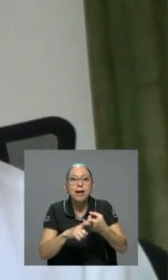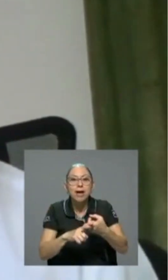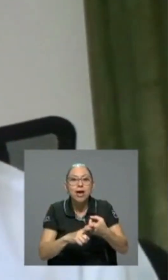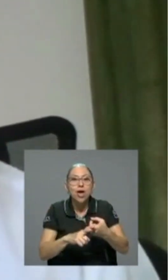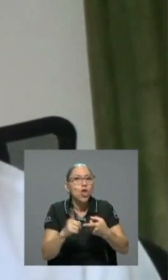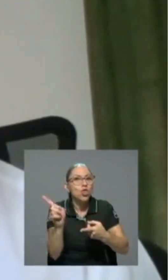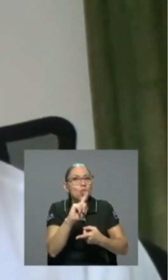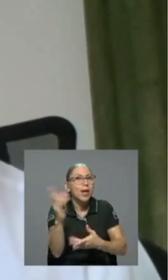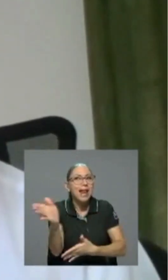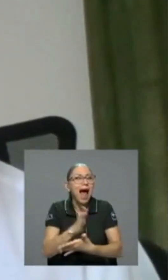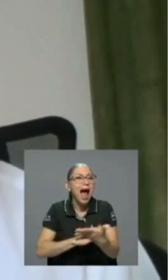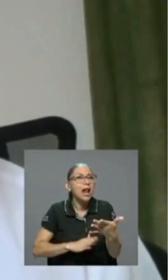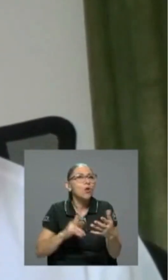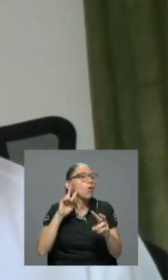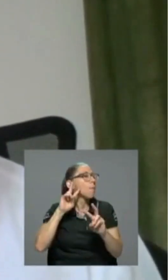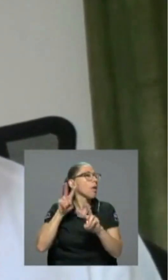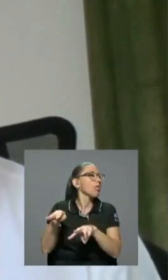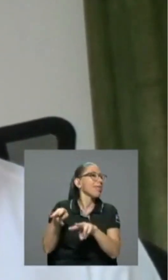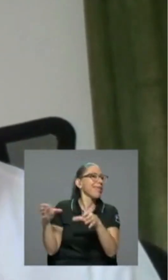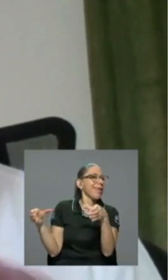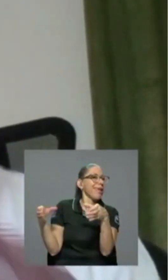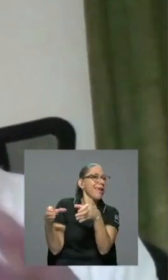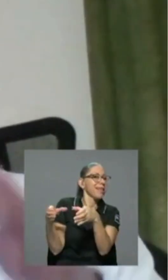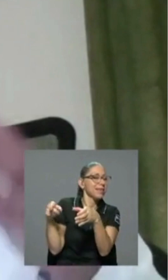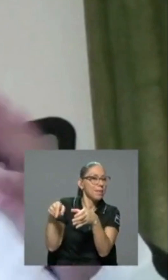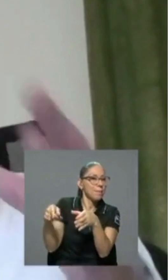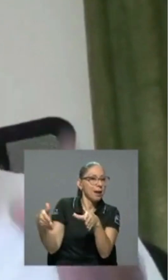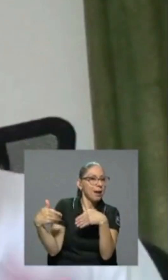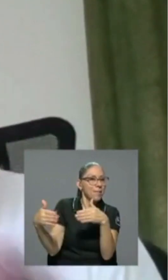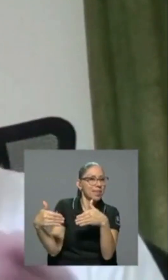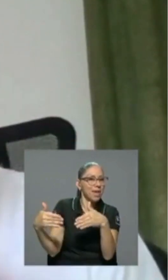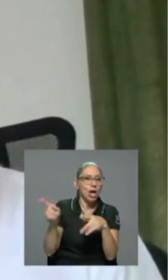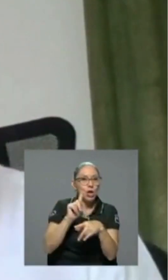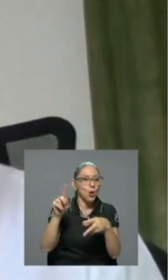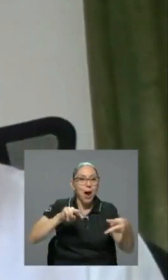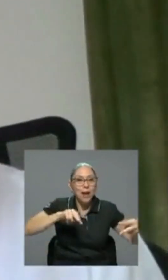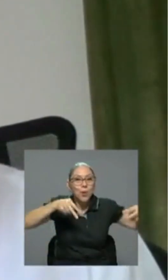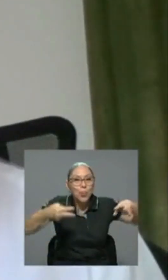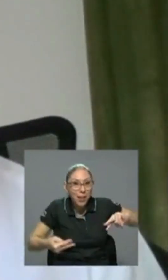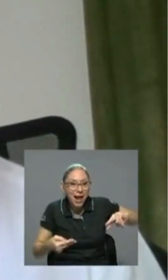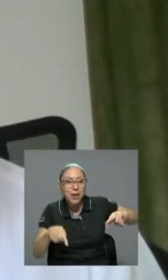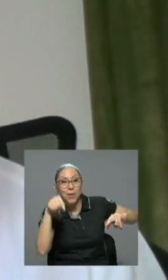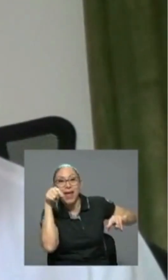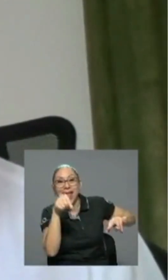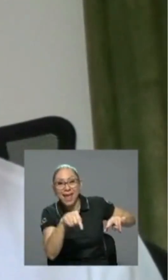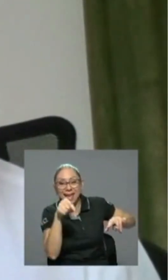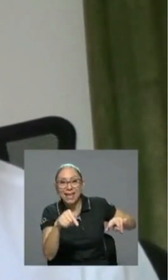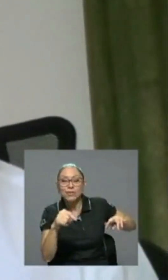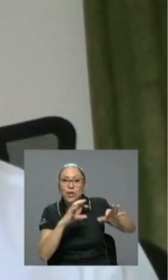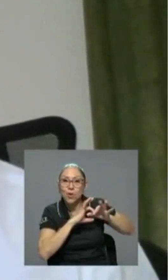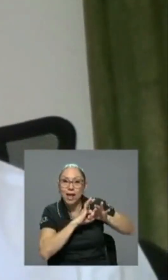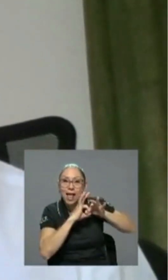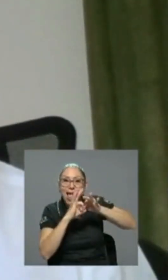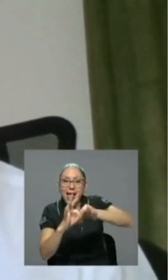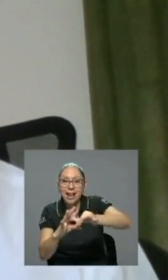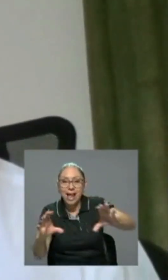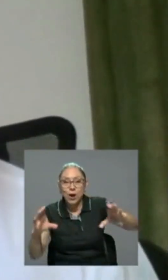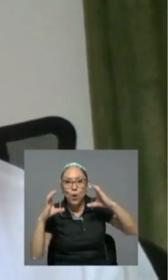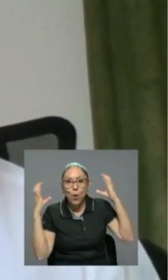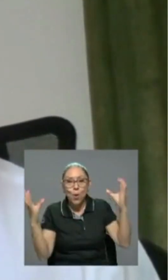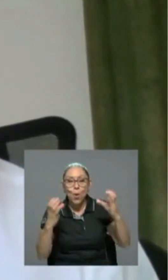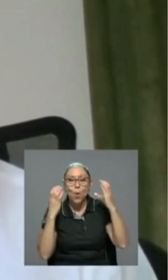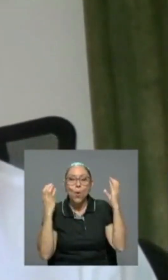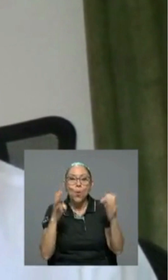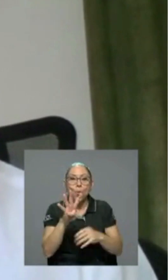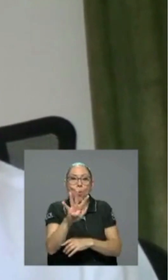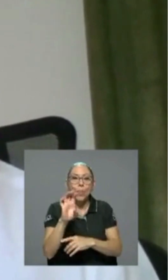evidentemente, por esta élite panameña, sino por el contrario, es como el marco narrativo que acompaña la conmemoración del